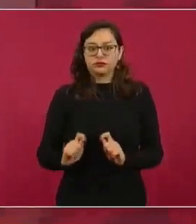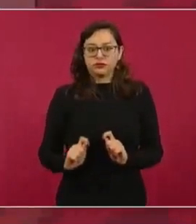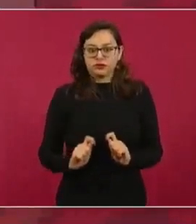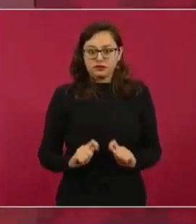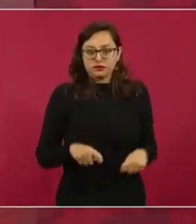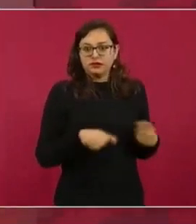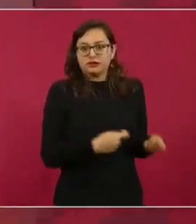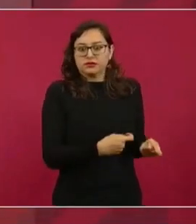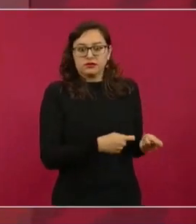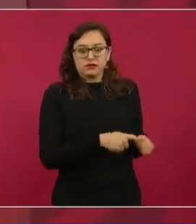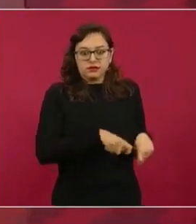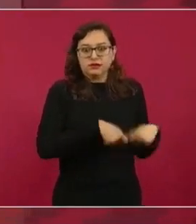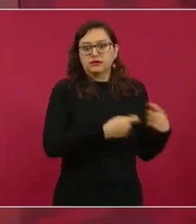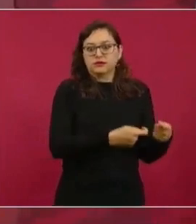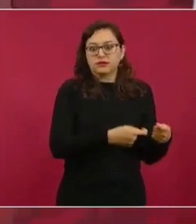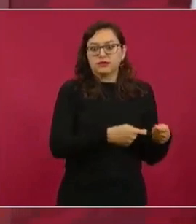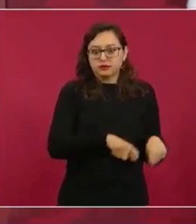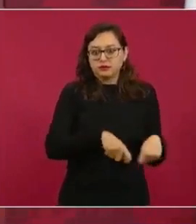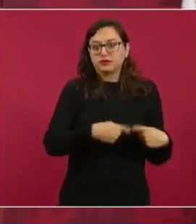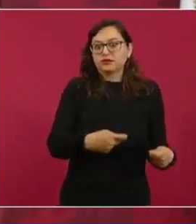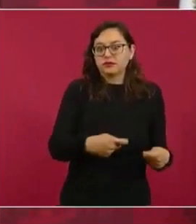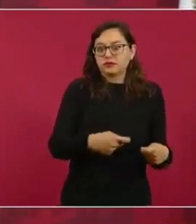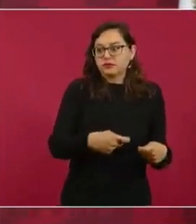entregaron Terfín.